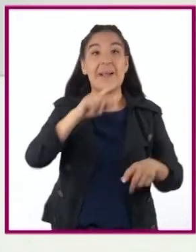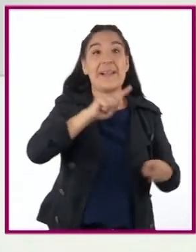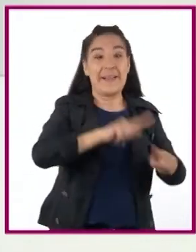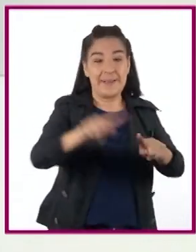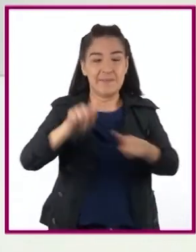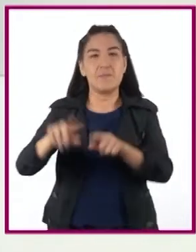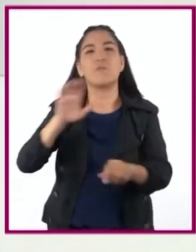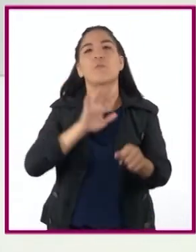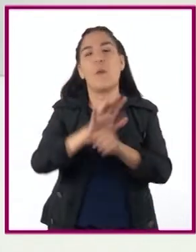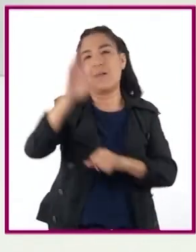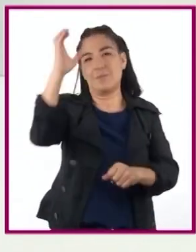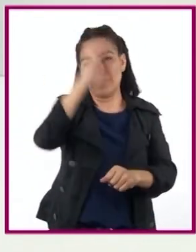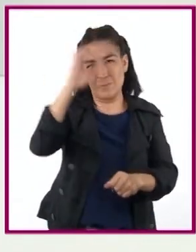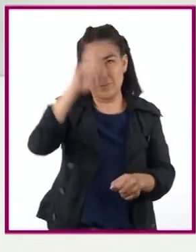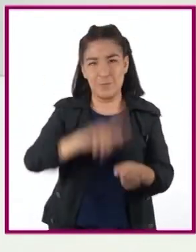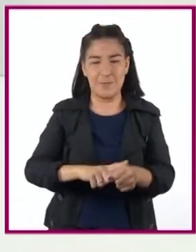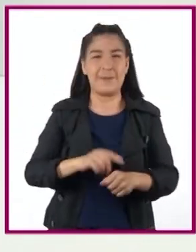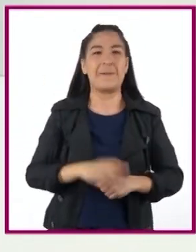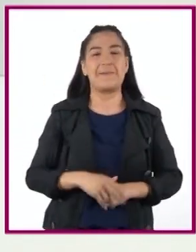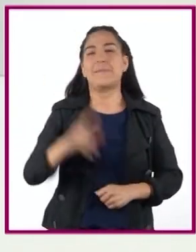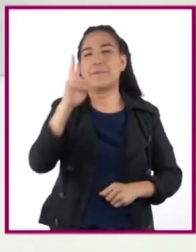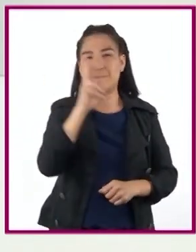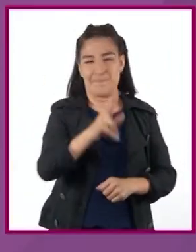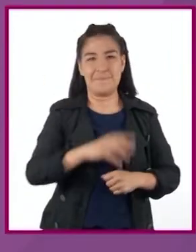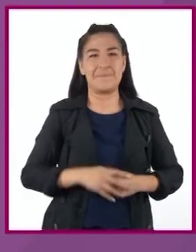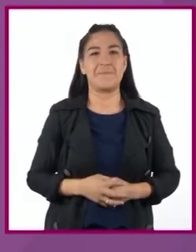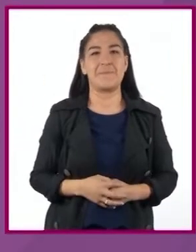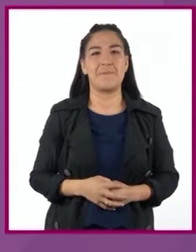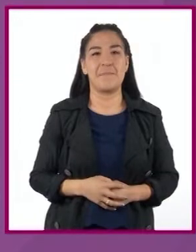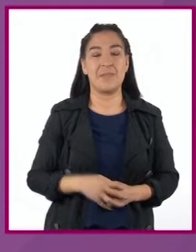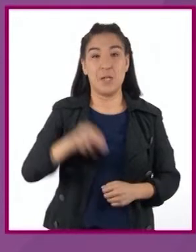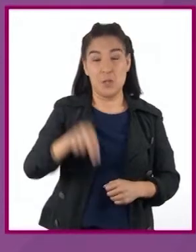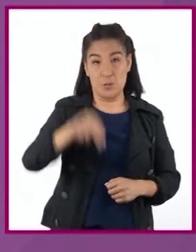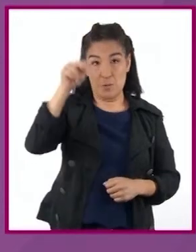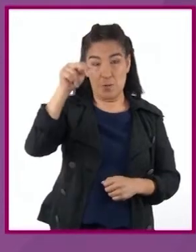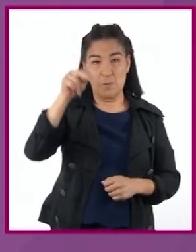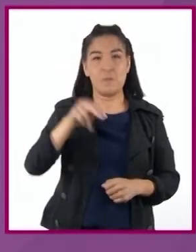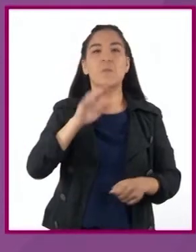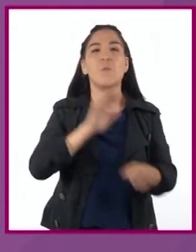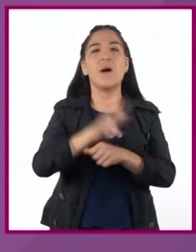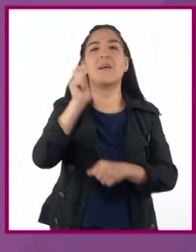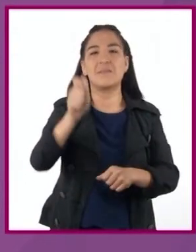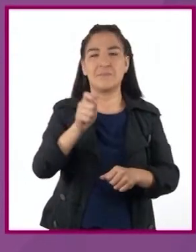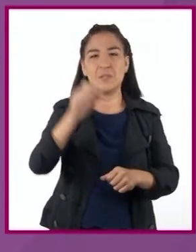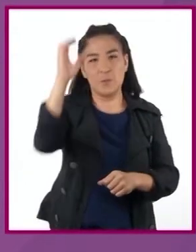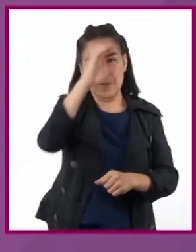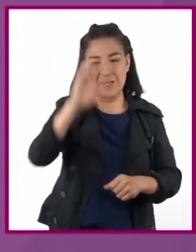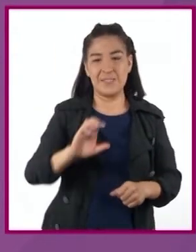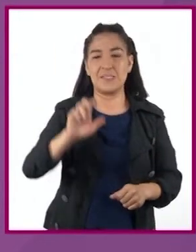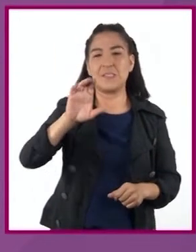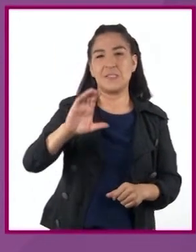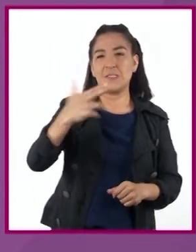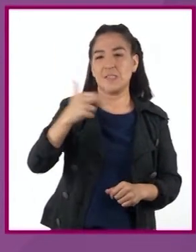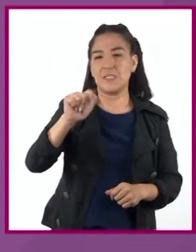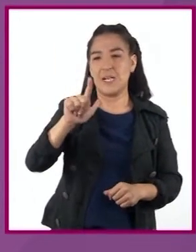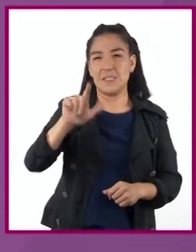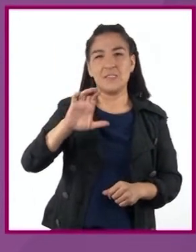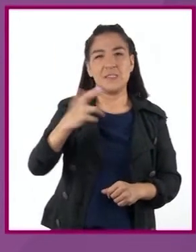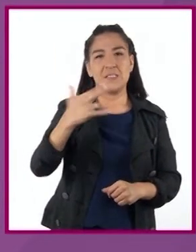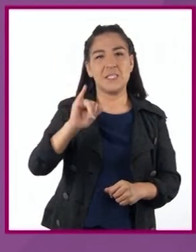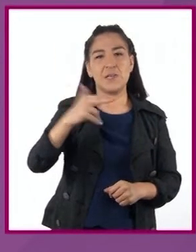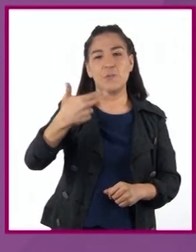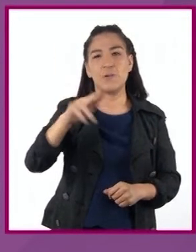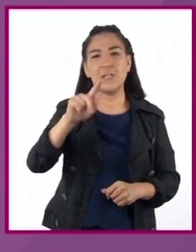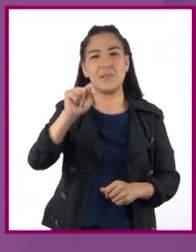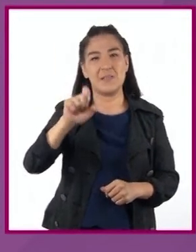diversas culturas. Mencionemos algunas de ellas. En el norte destaca la cultura chalchihuites, quienes ocuparon la